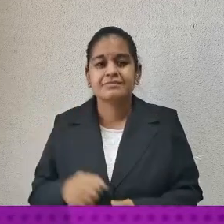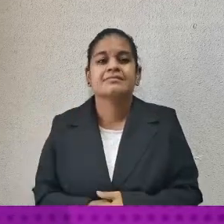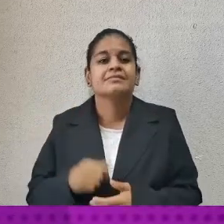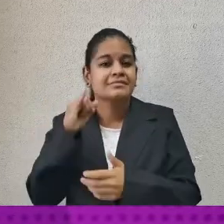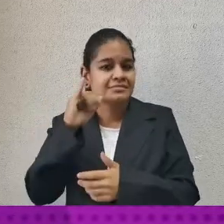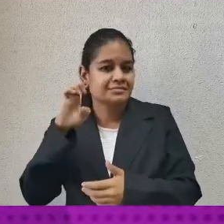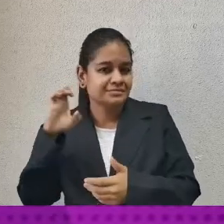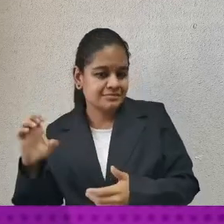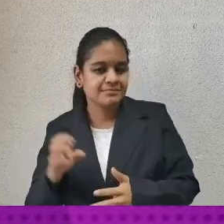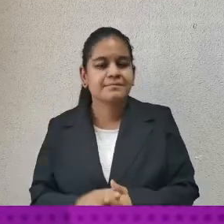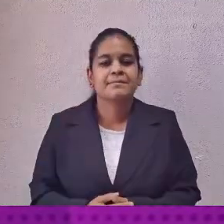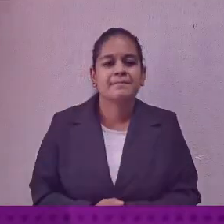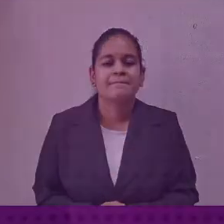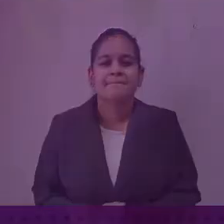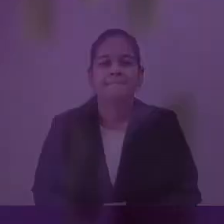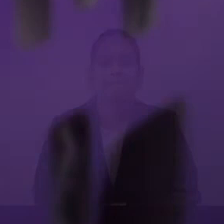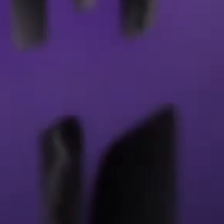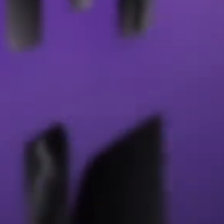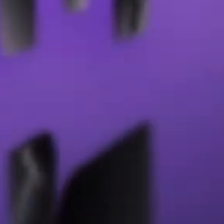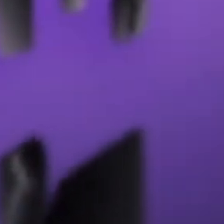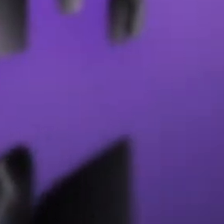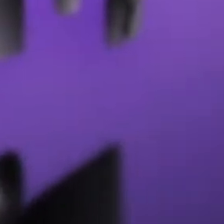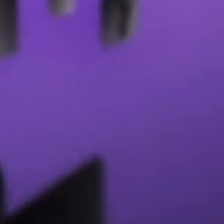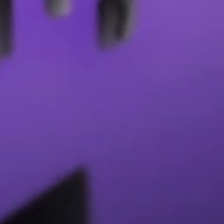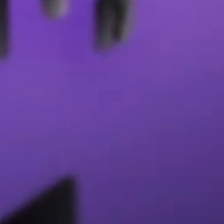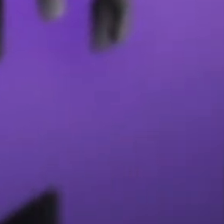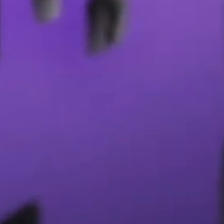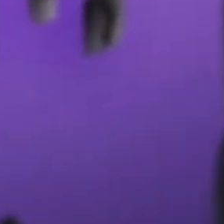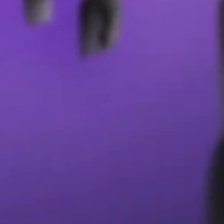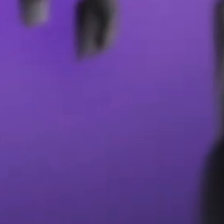radio y televisión del Instituto Electoral de Coahuila.